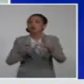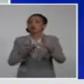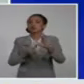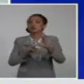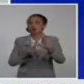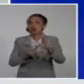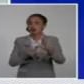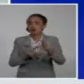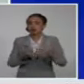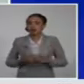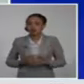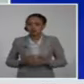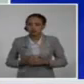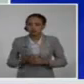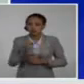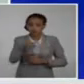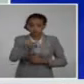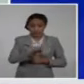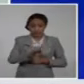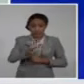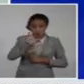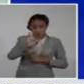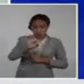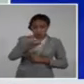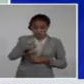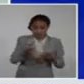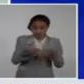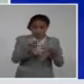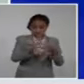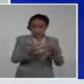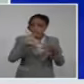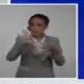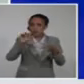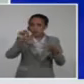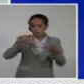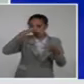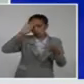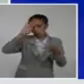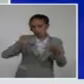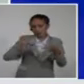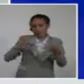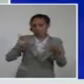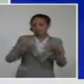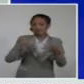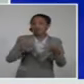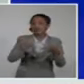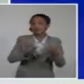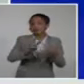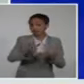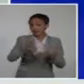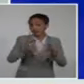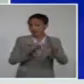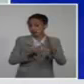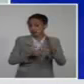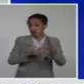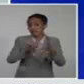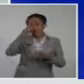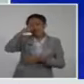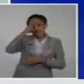De esos 8, 5 son viajeros cubanos, procedentes de Rusia 3 y de México y Chile de 1 de cada